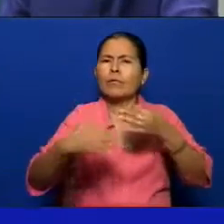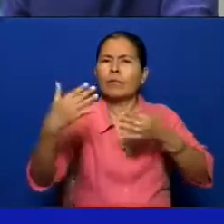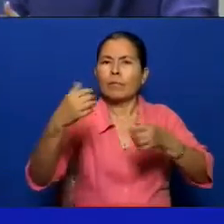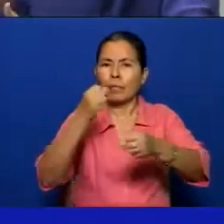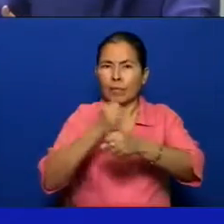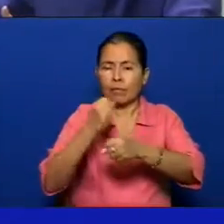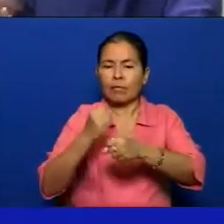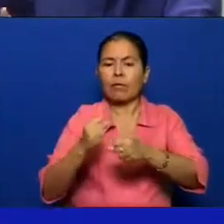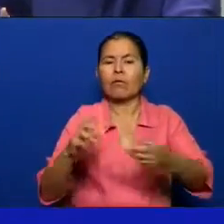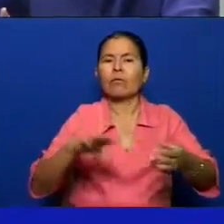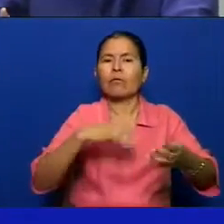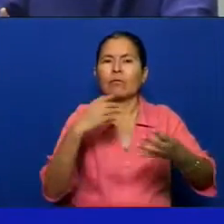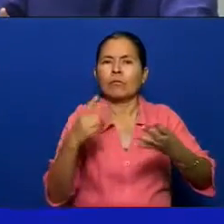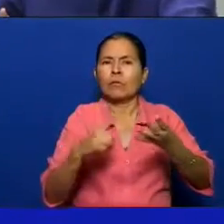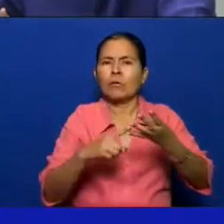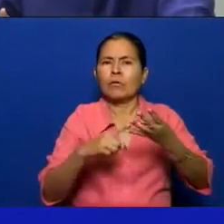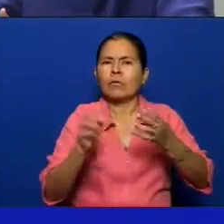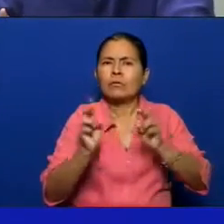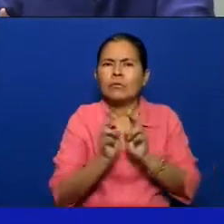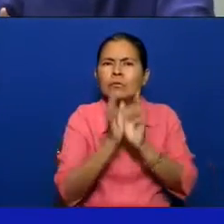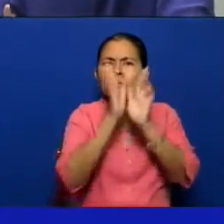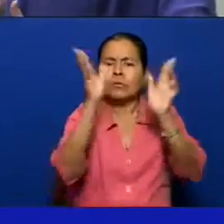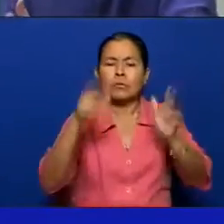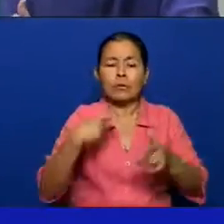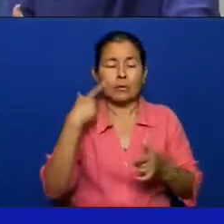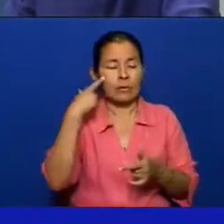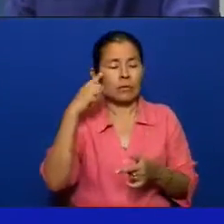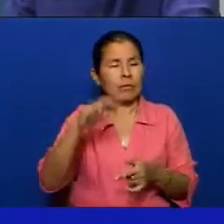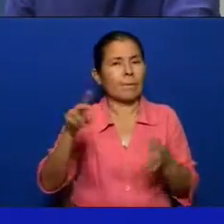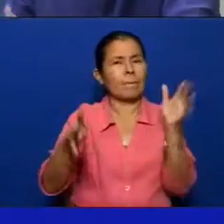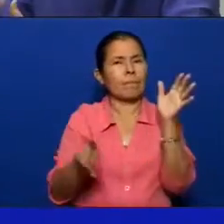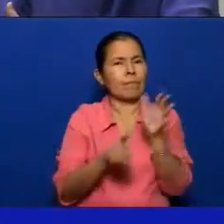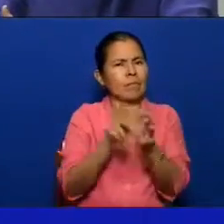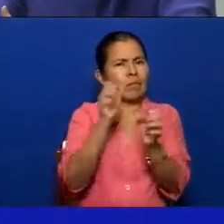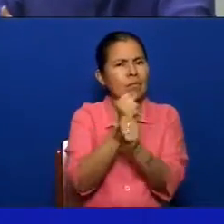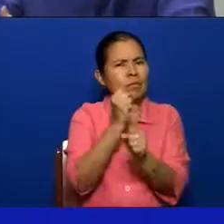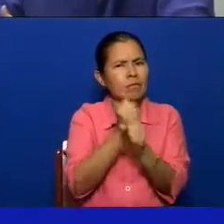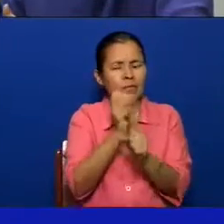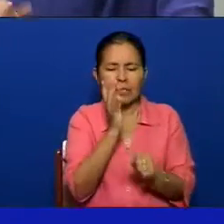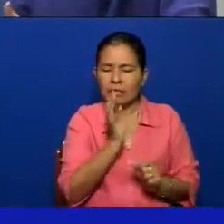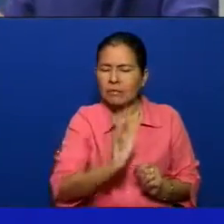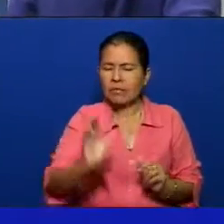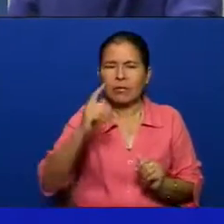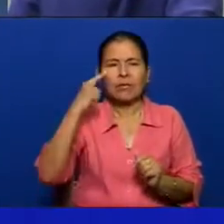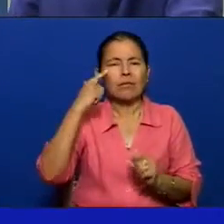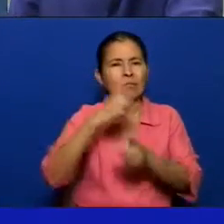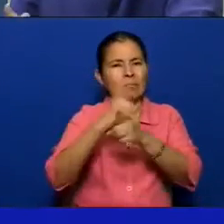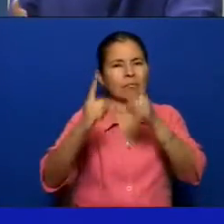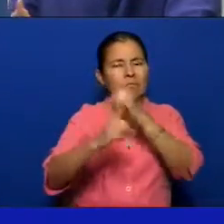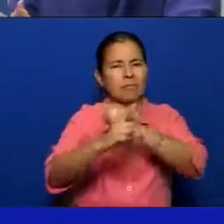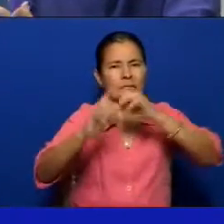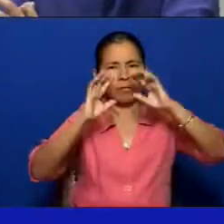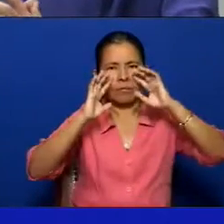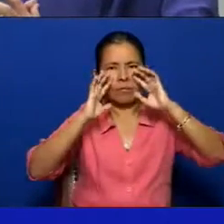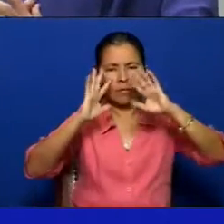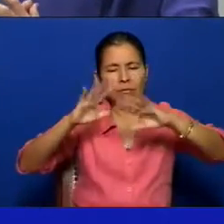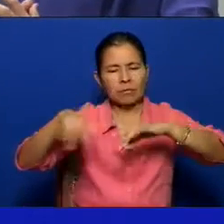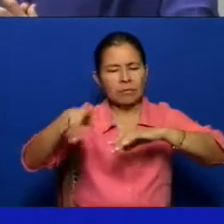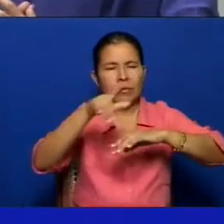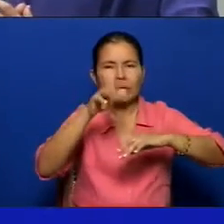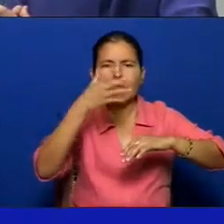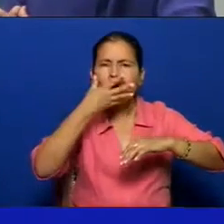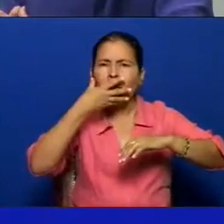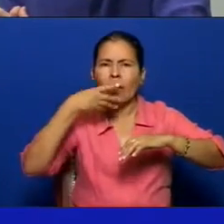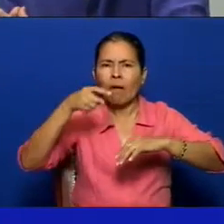Social, donde se reitera la prohibición del trabajo infantil y la protección a los adolescentes trabajadores. Yo diría